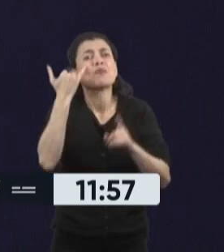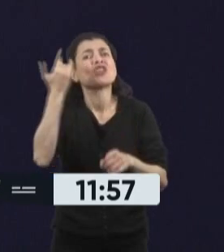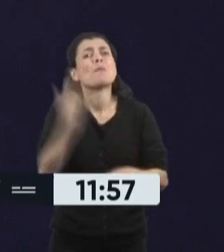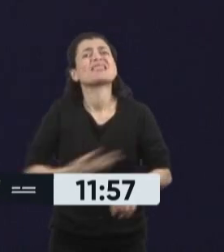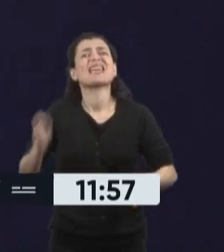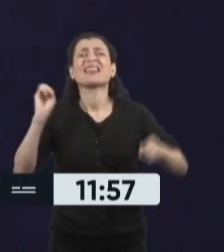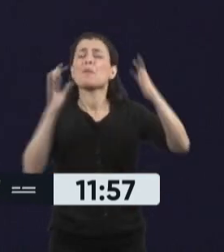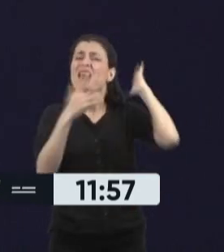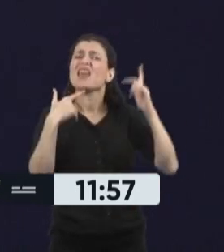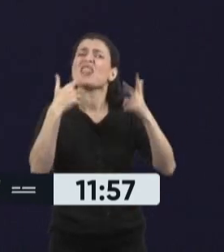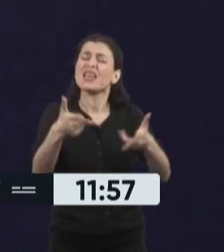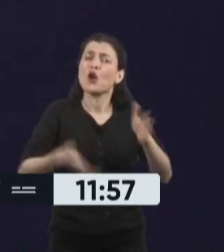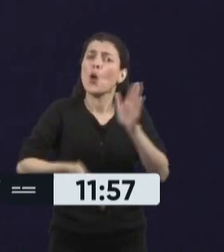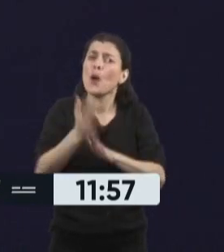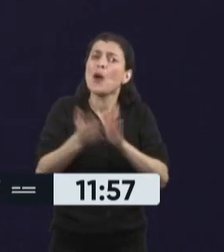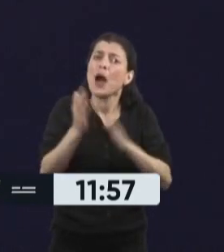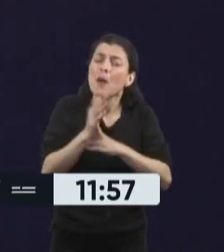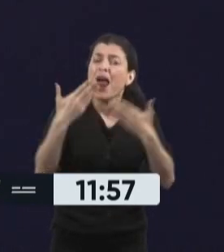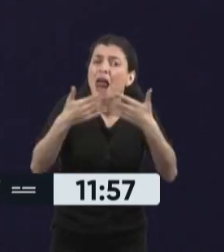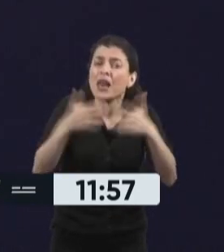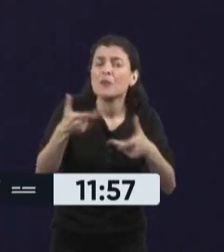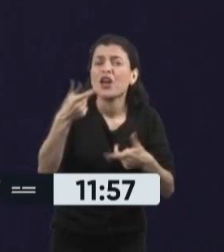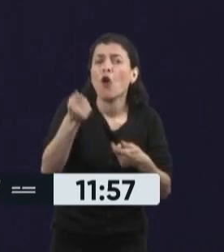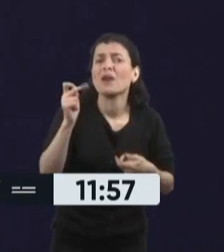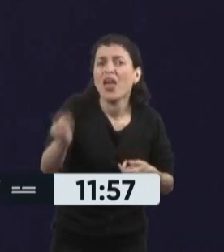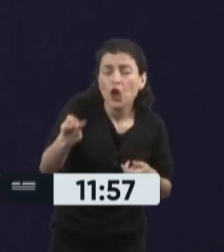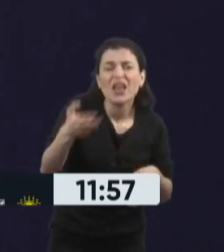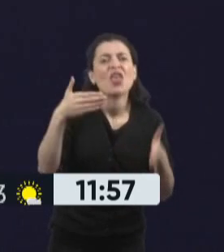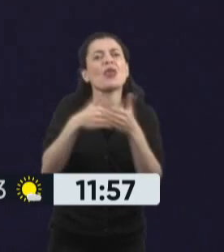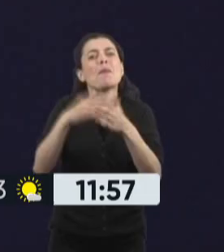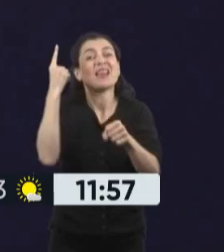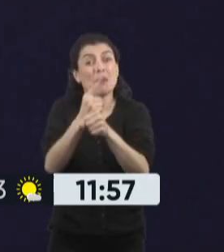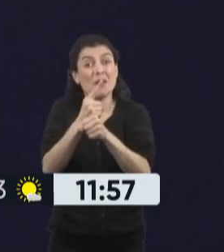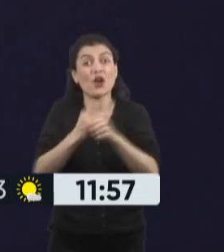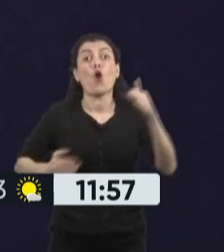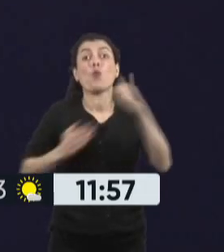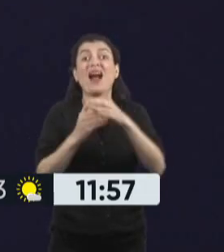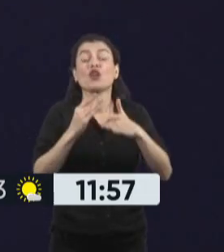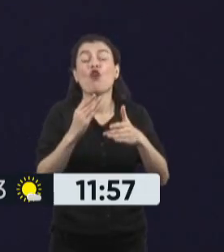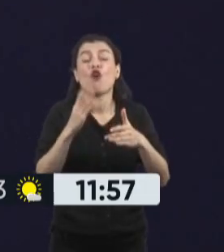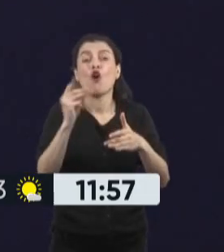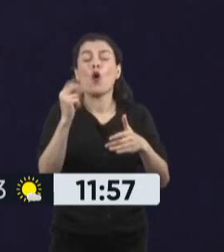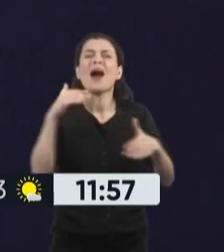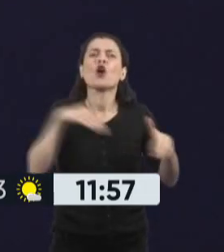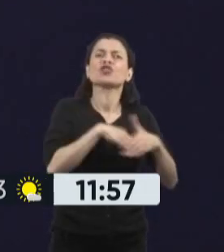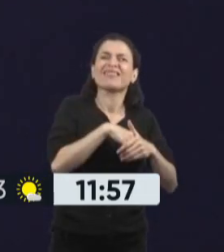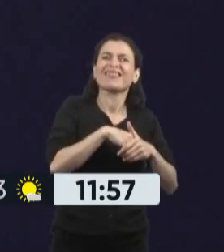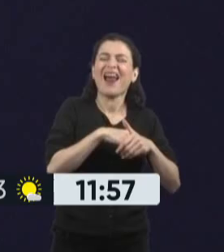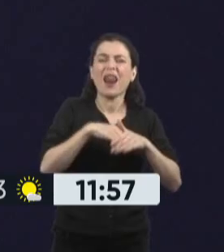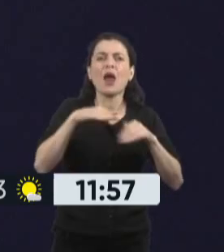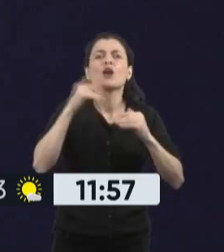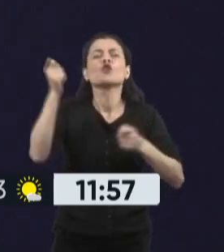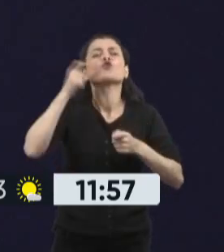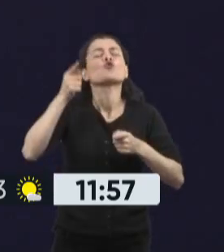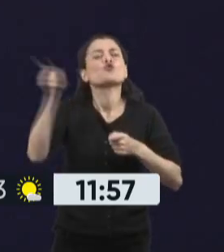se va a hacer en tanto y en cuanto el balance del Banco Central y los riesgos que conllevan tener un Banco Central